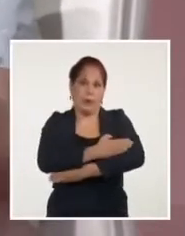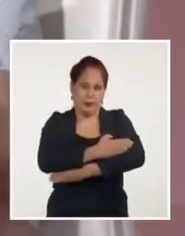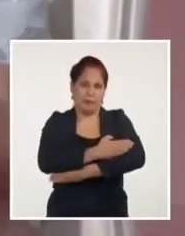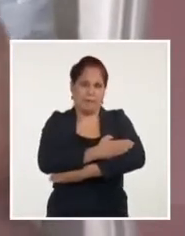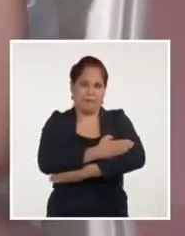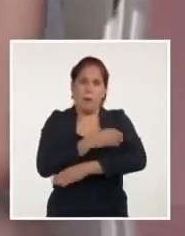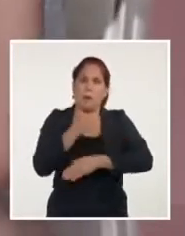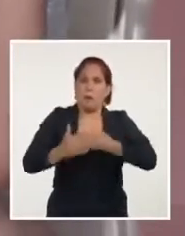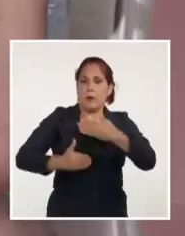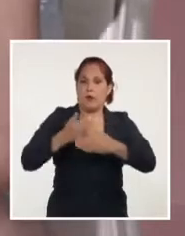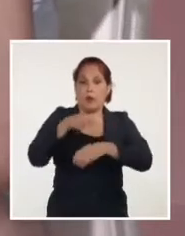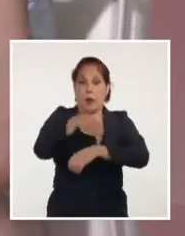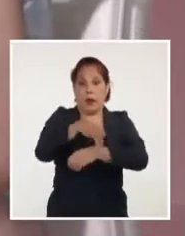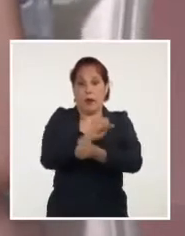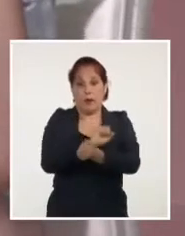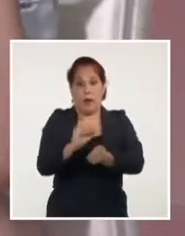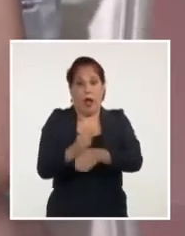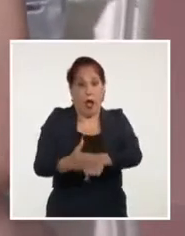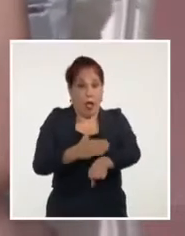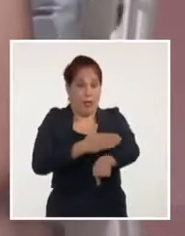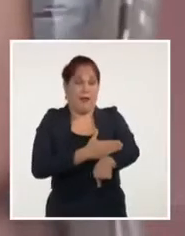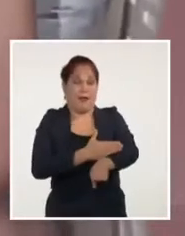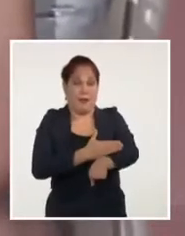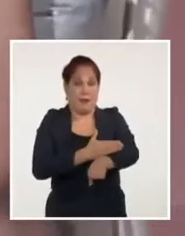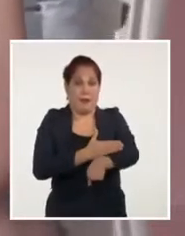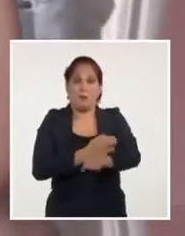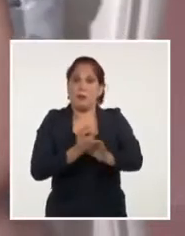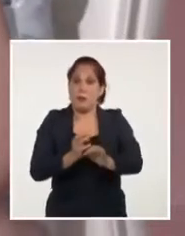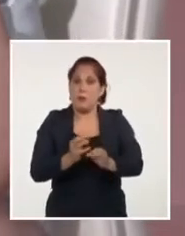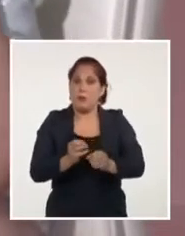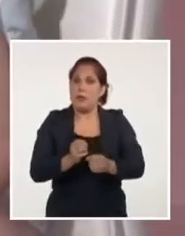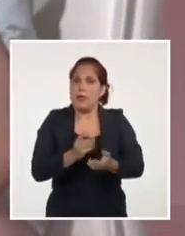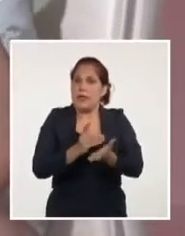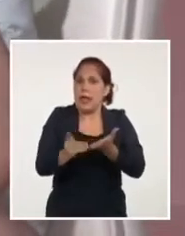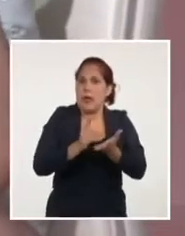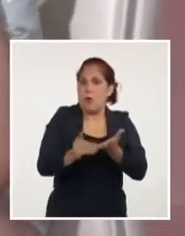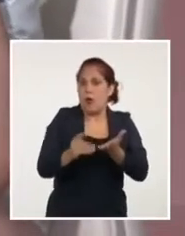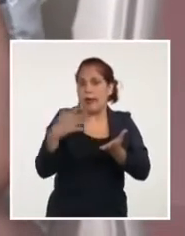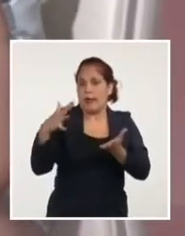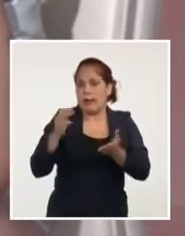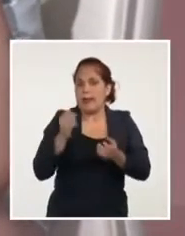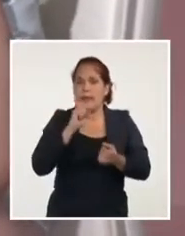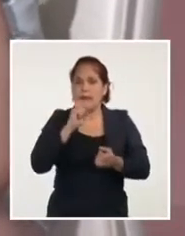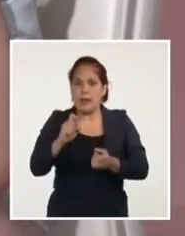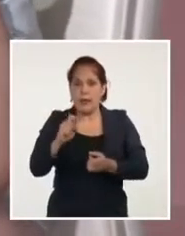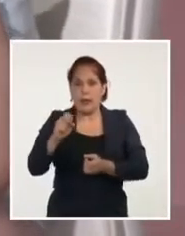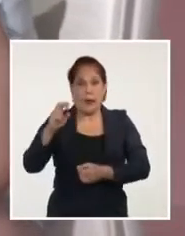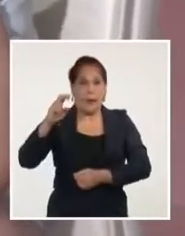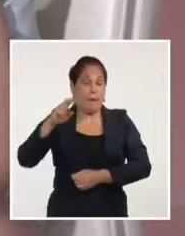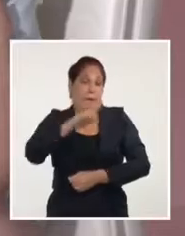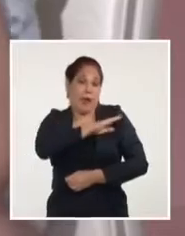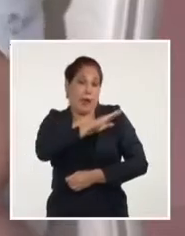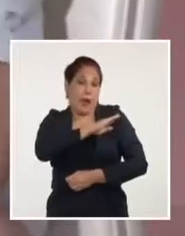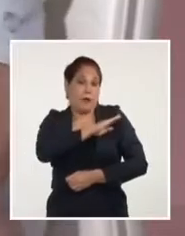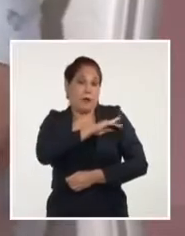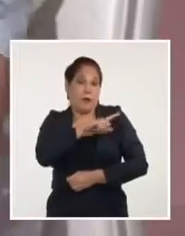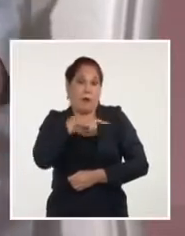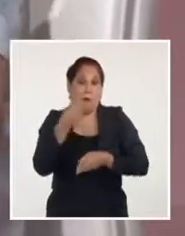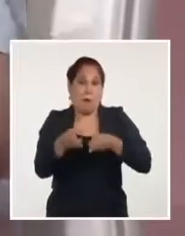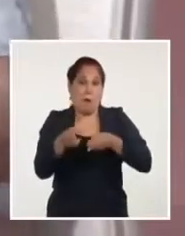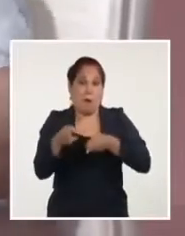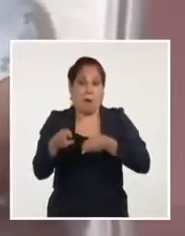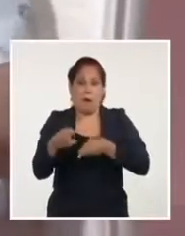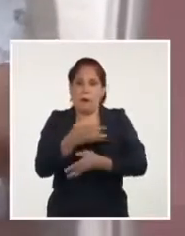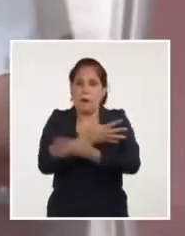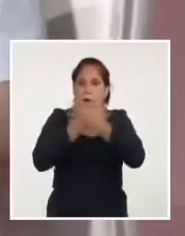procesos neoliberales previos, el costoso precio de dictaduras militares que desaparecieron a miles y miles de personas y que en ese momento